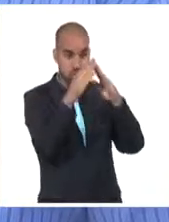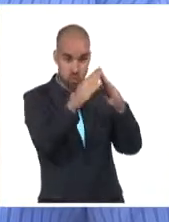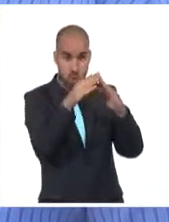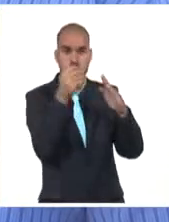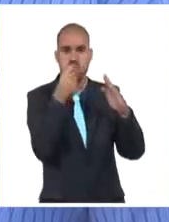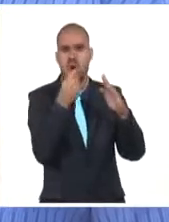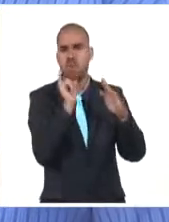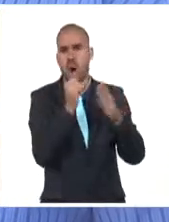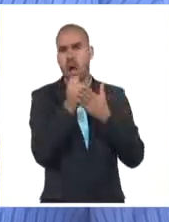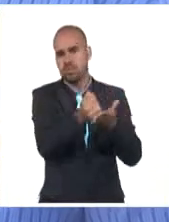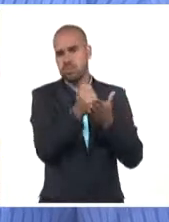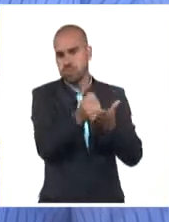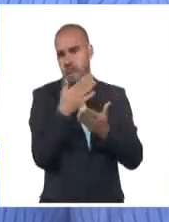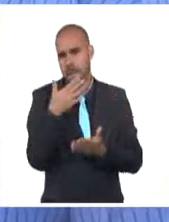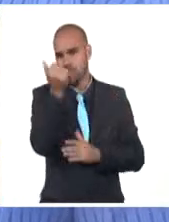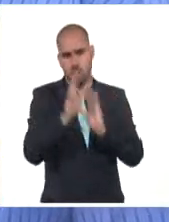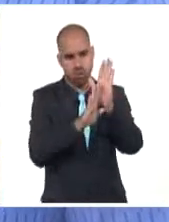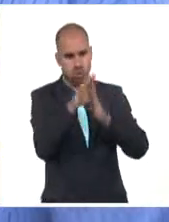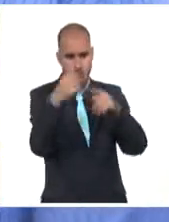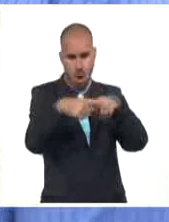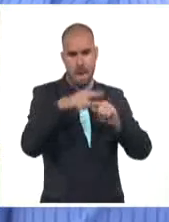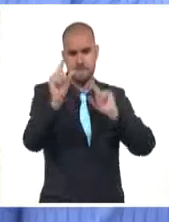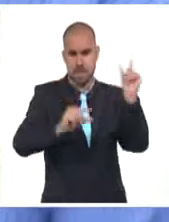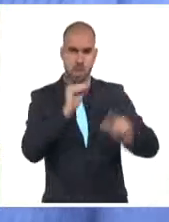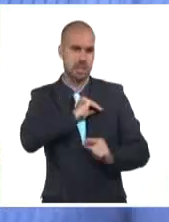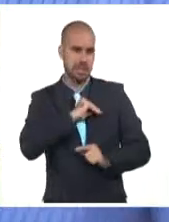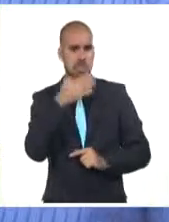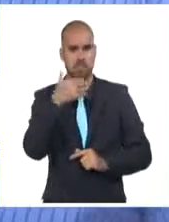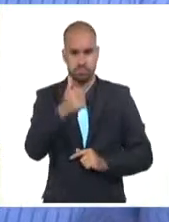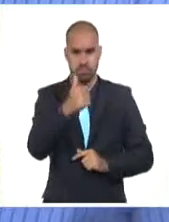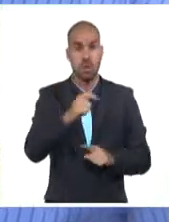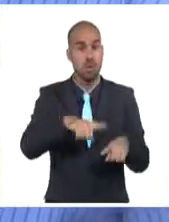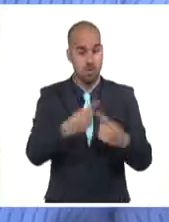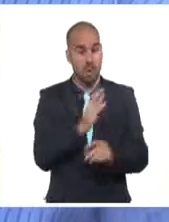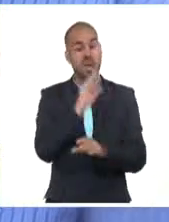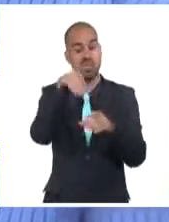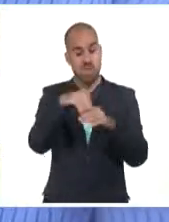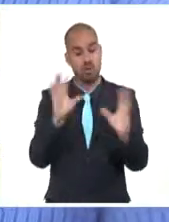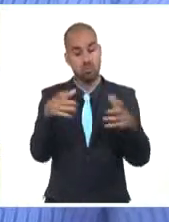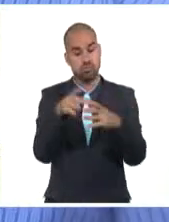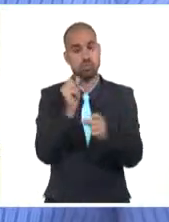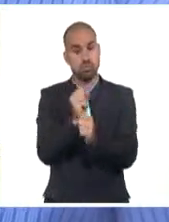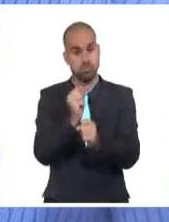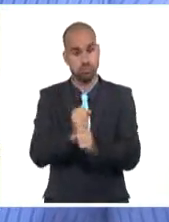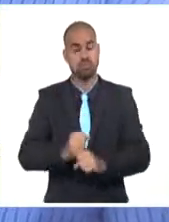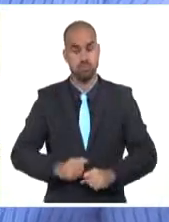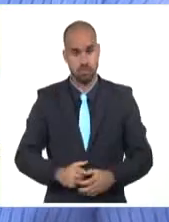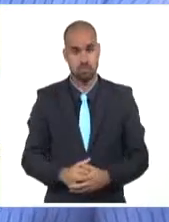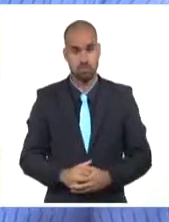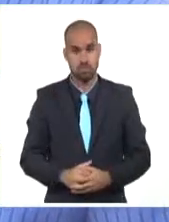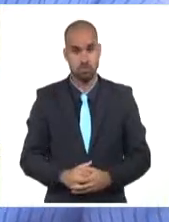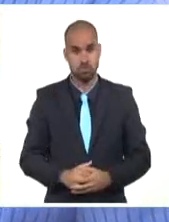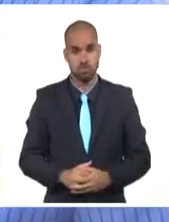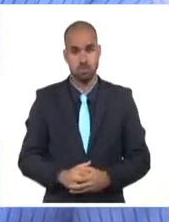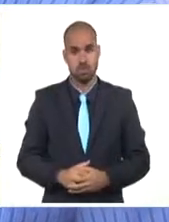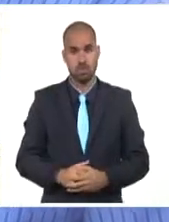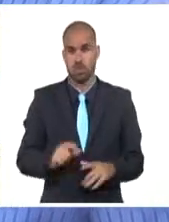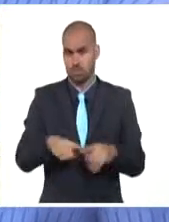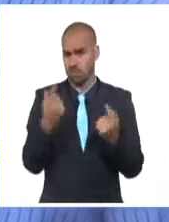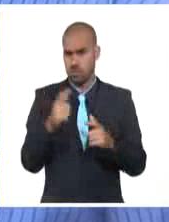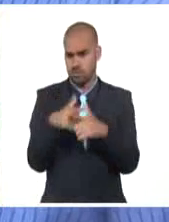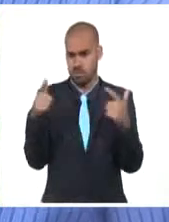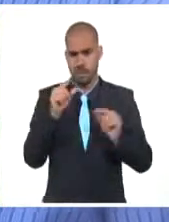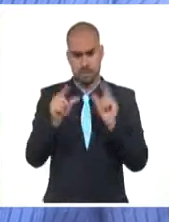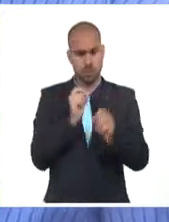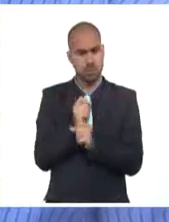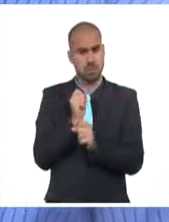comunidad del barrio los habitantes que también forman parte del colectivo la wta poner la mayor parte de los trabajadores viven